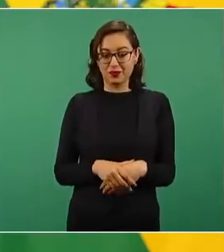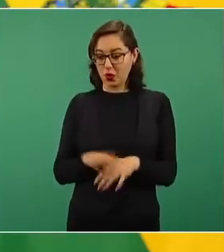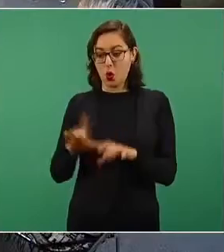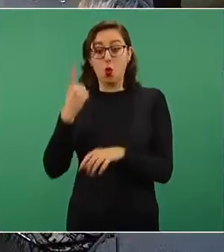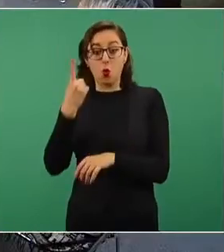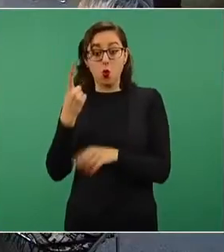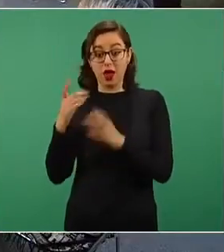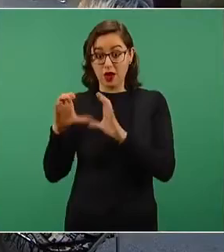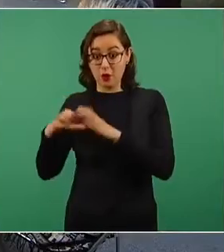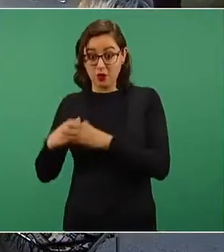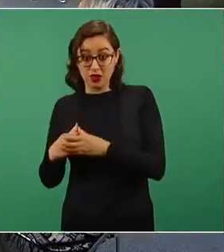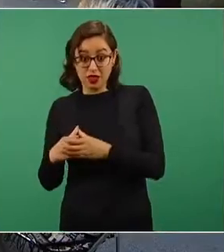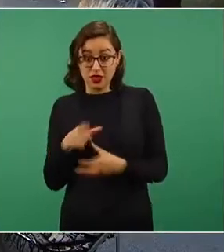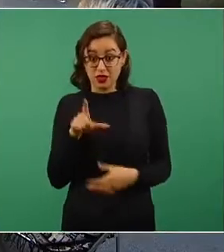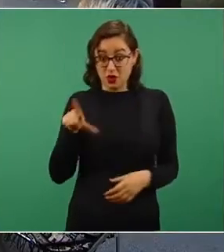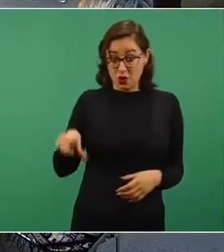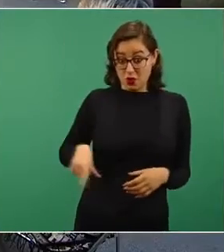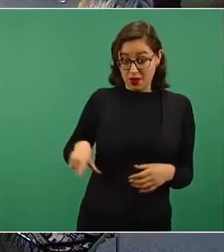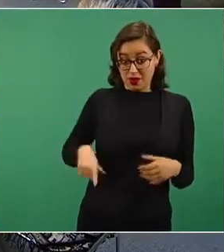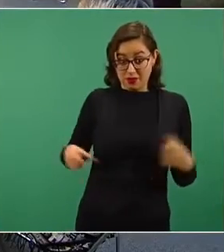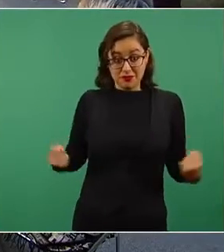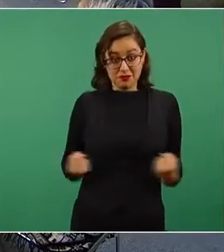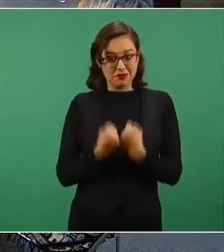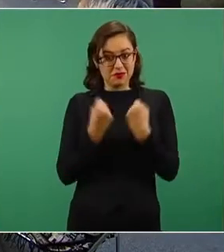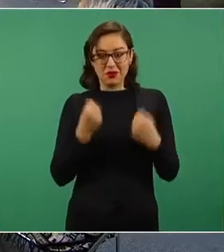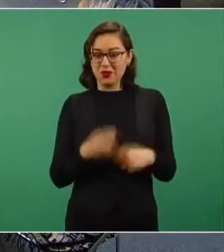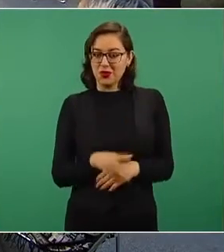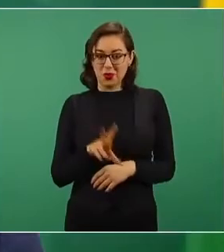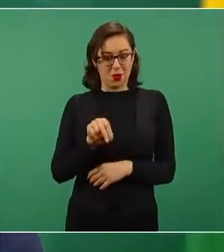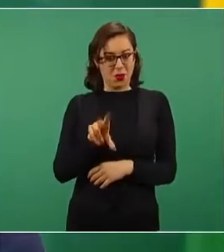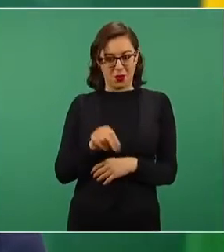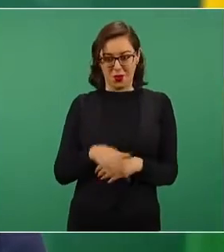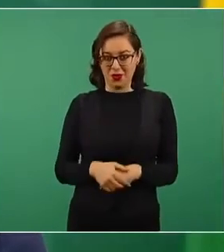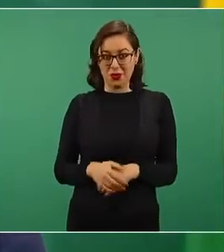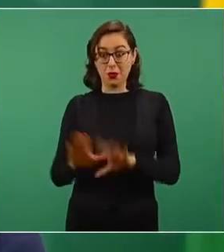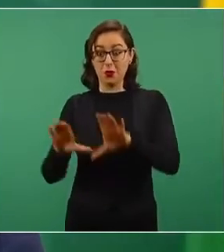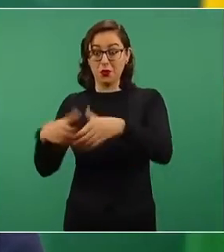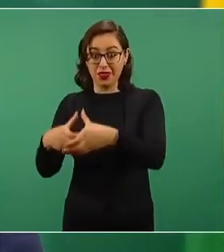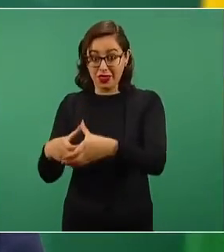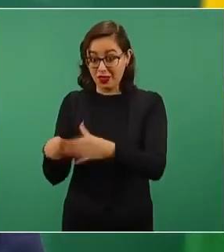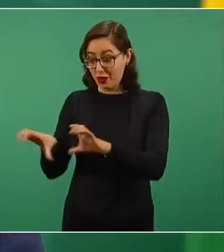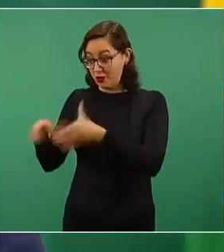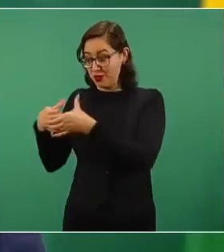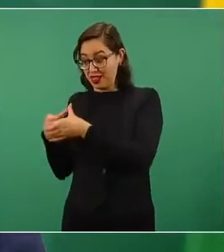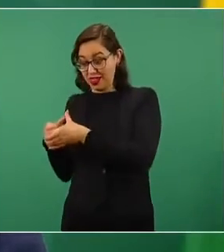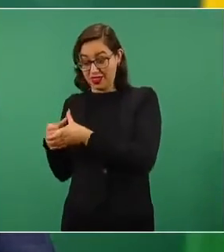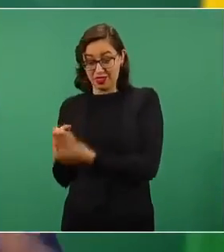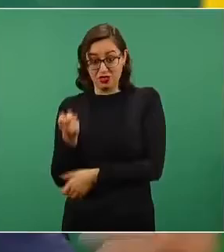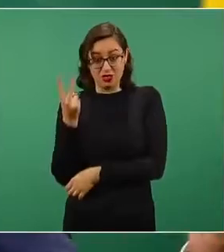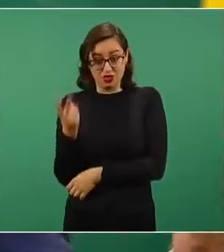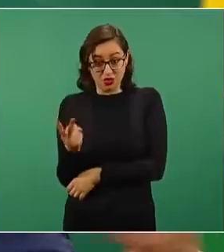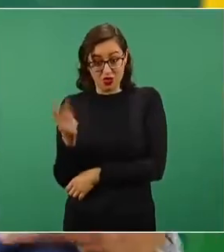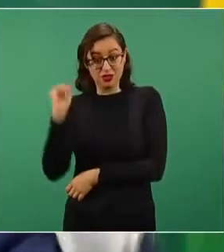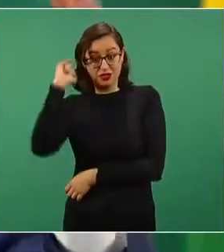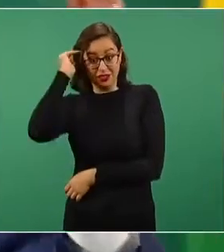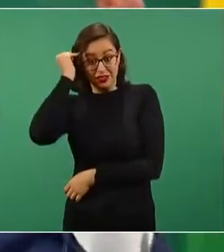un asunto incluso no solo por el agua, sino por las tierras, como